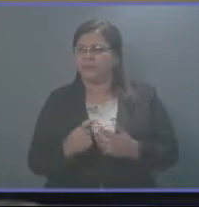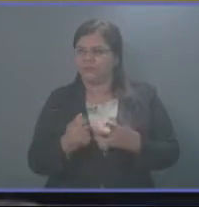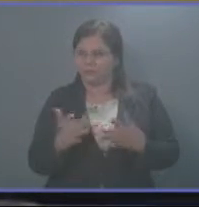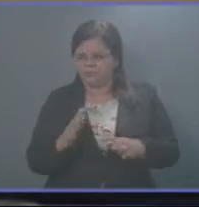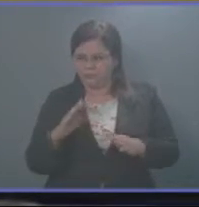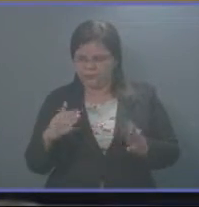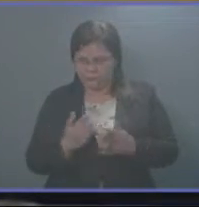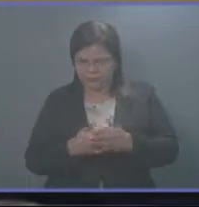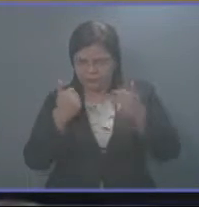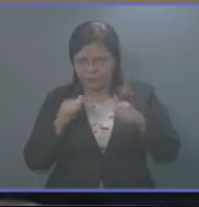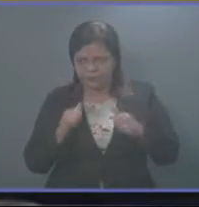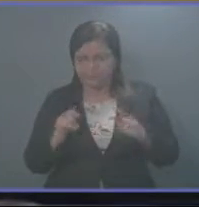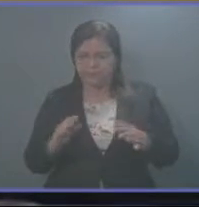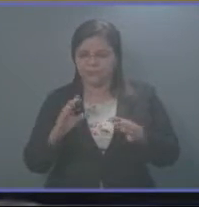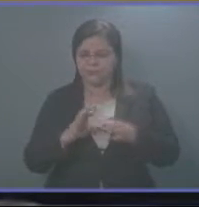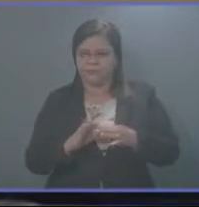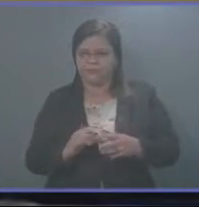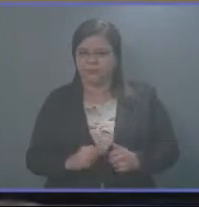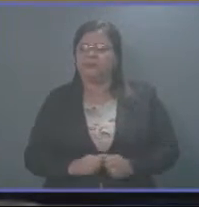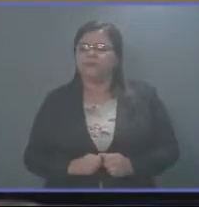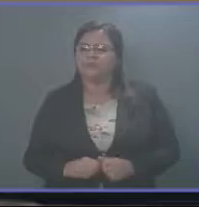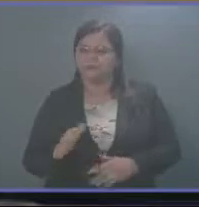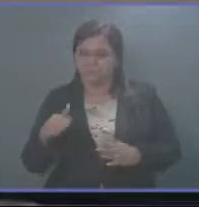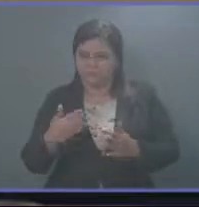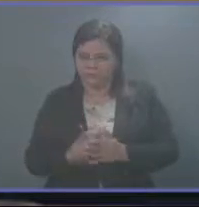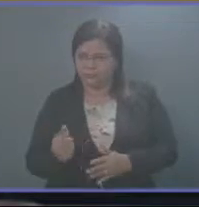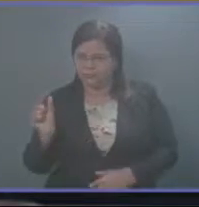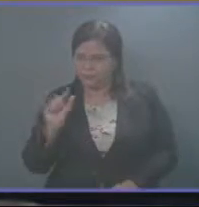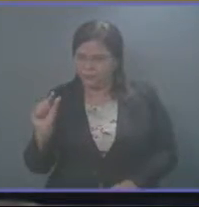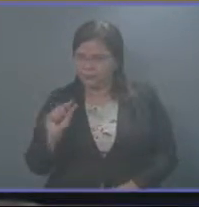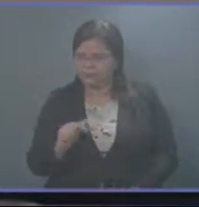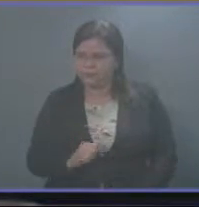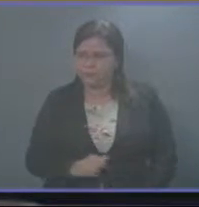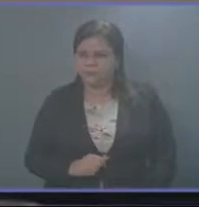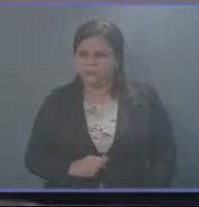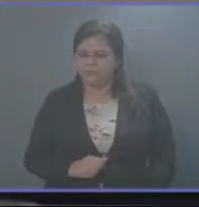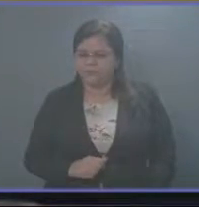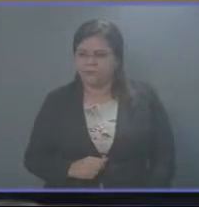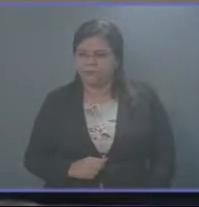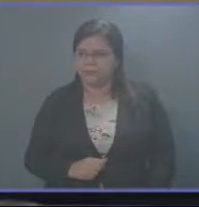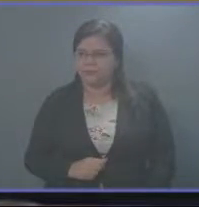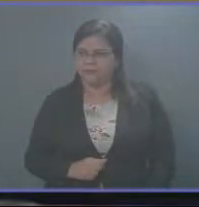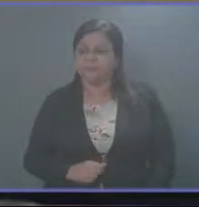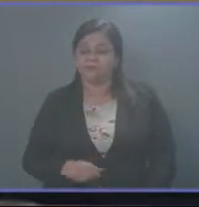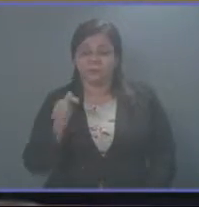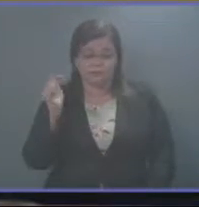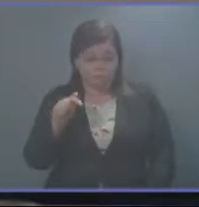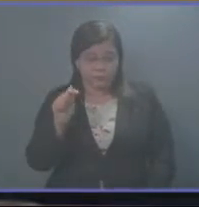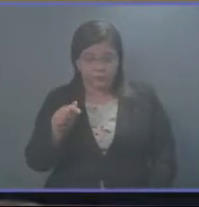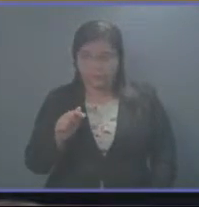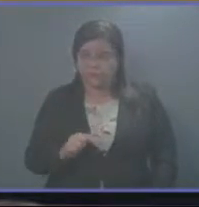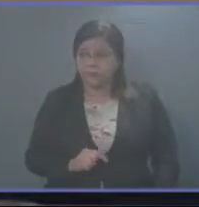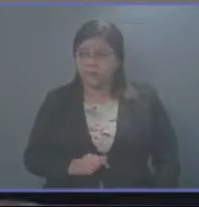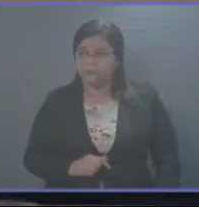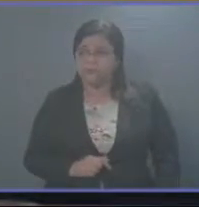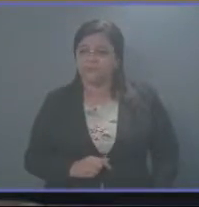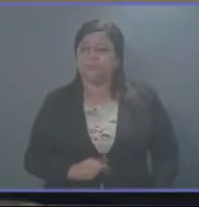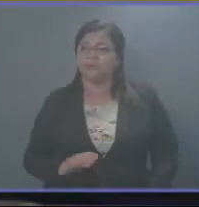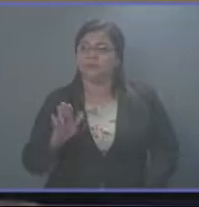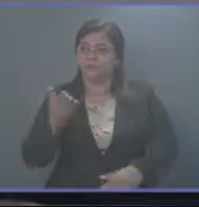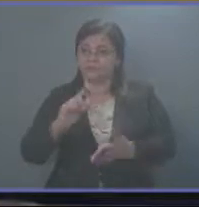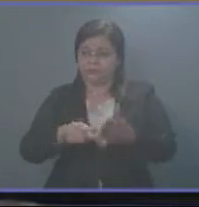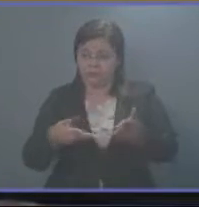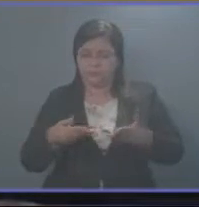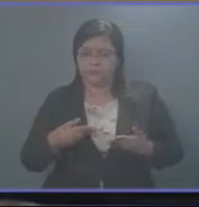manera gratuita tramitar los traspasos de los permisos correspondientes. Por tanto, en uso de sus